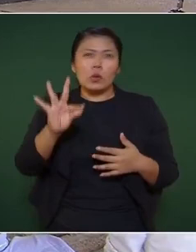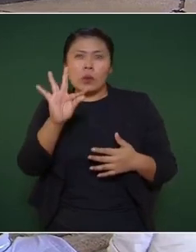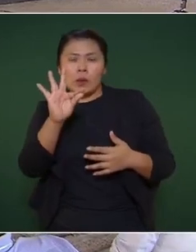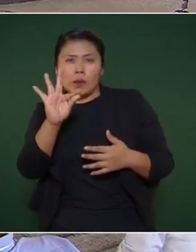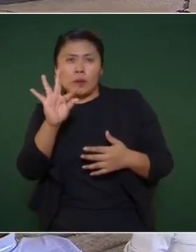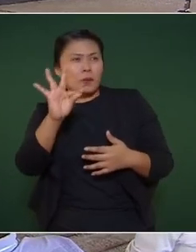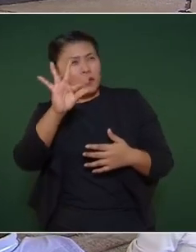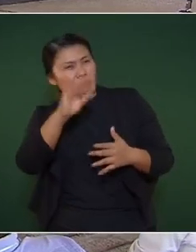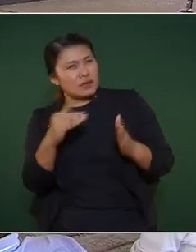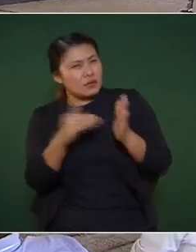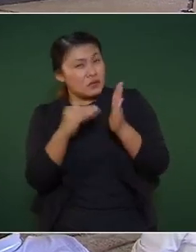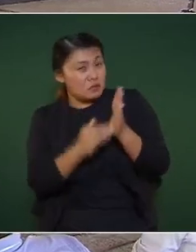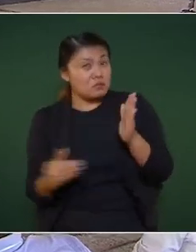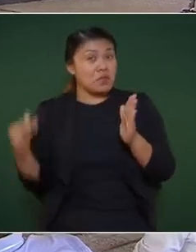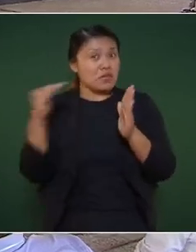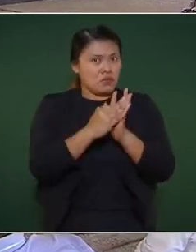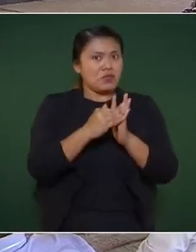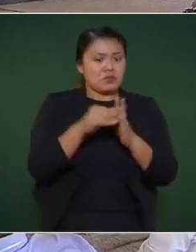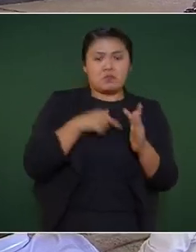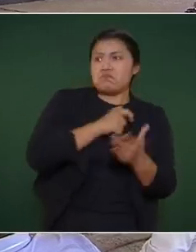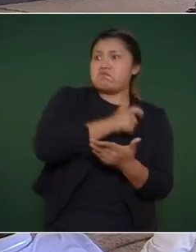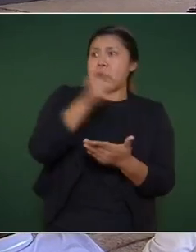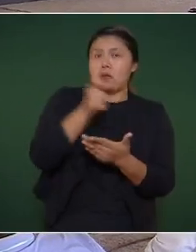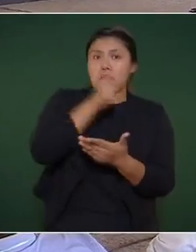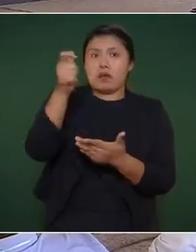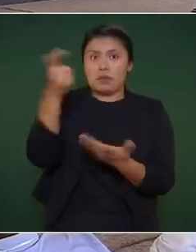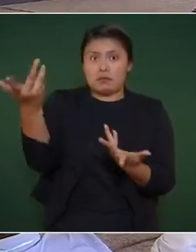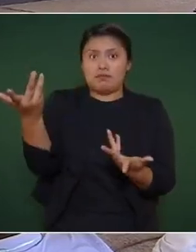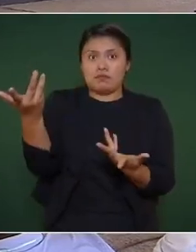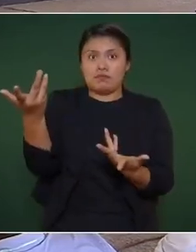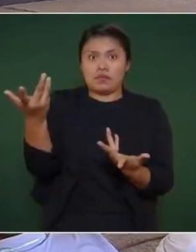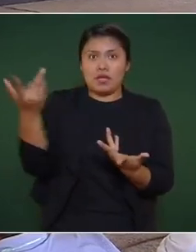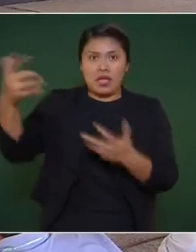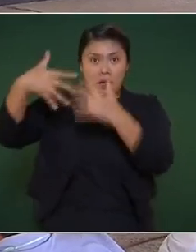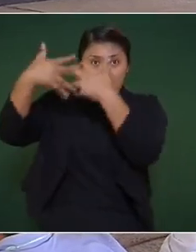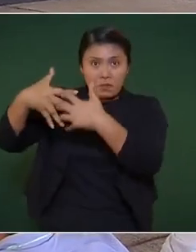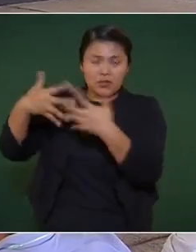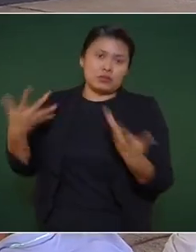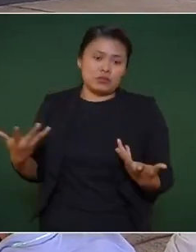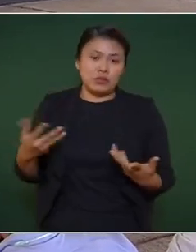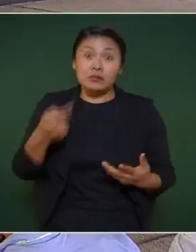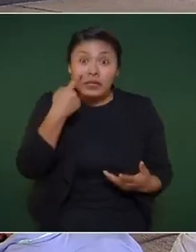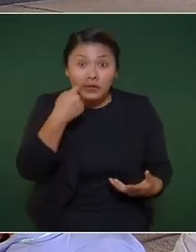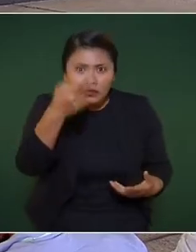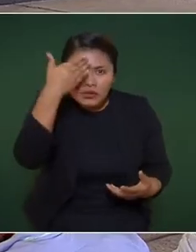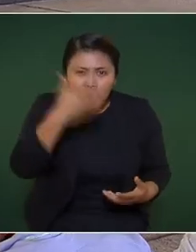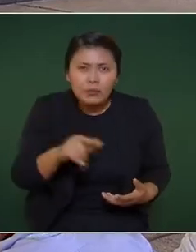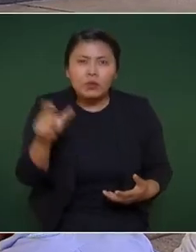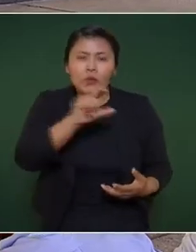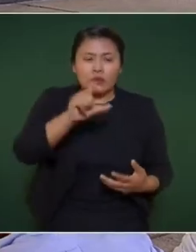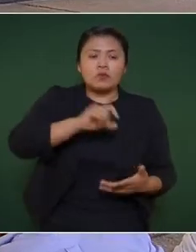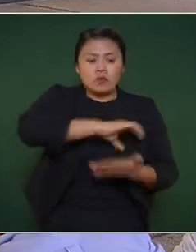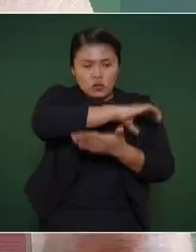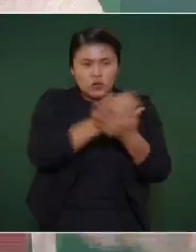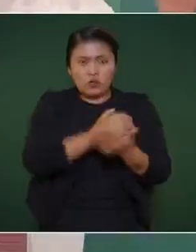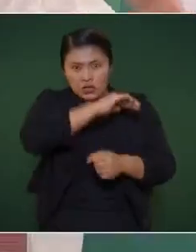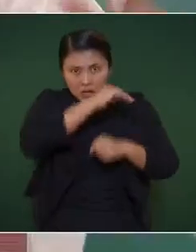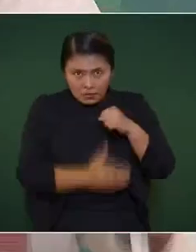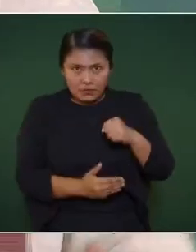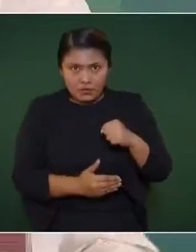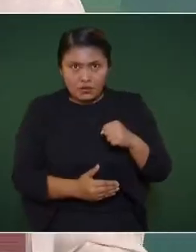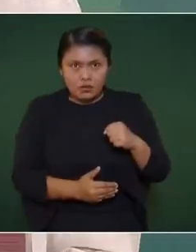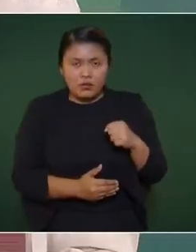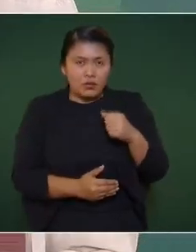millones. Pero imagínate, ¿saben cómo estaban los contratos? Que cuando se vencía el plazo, la